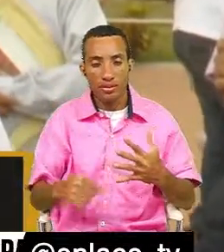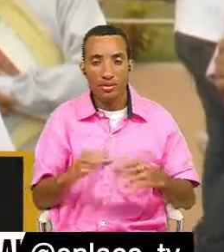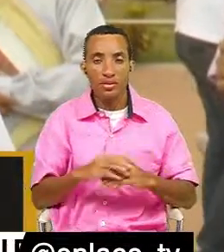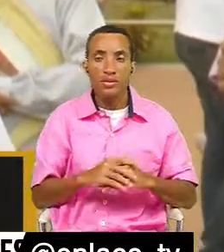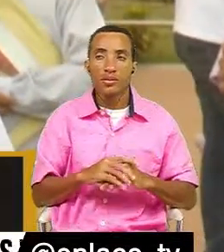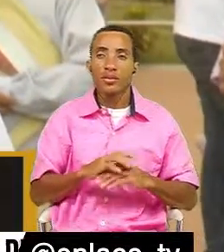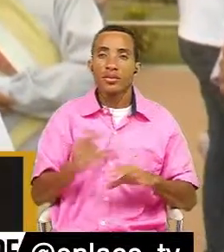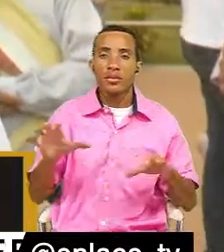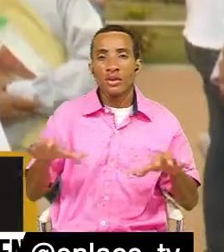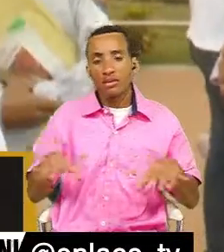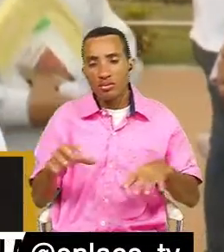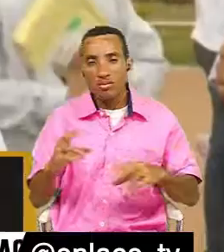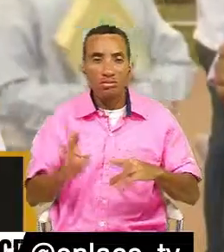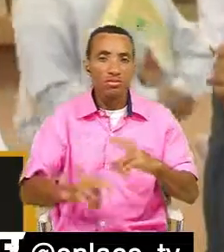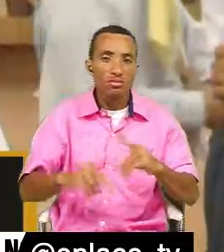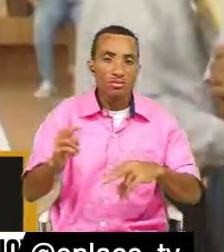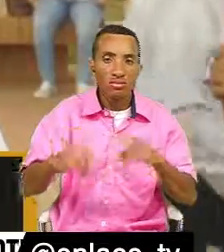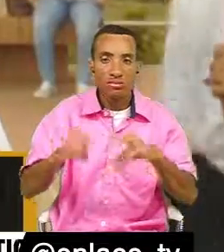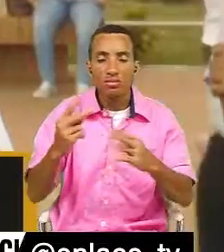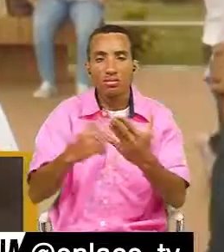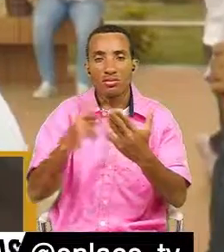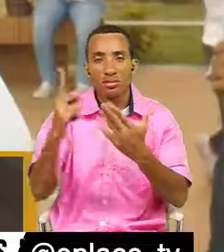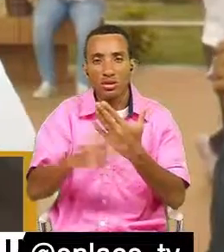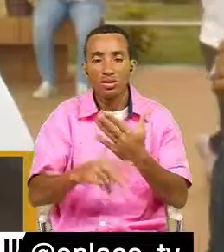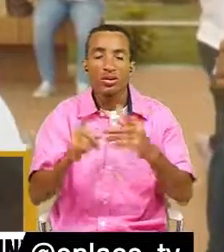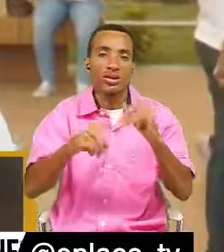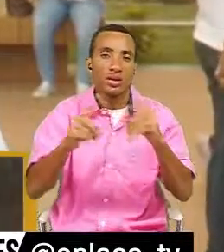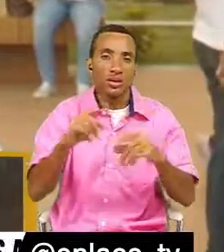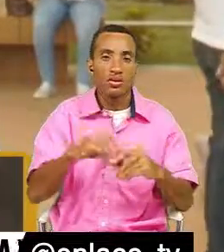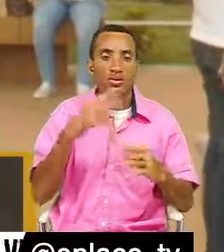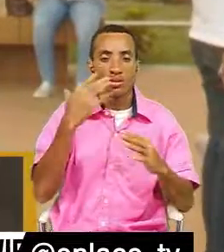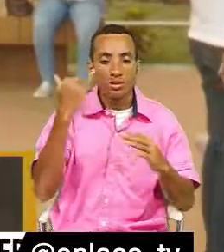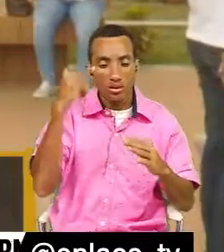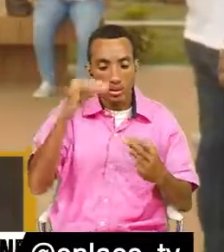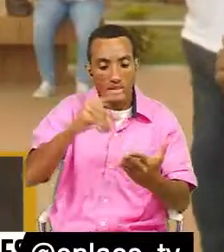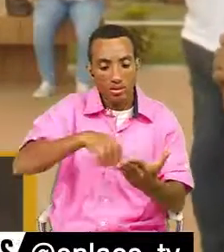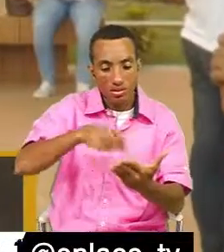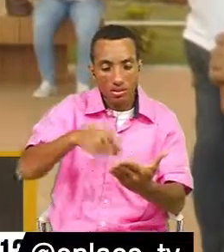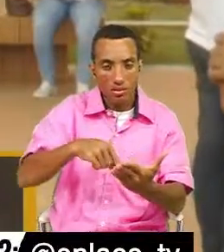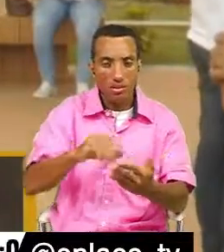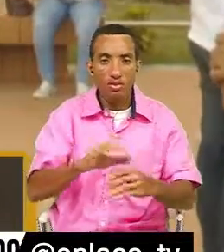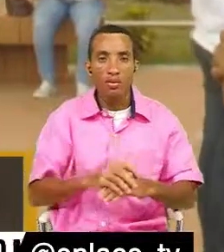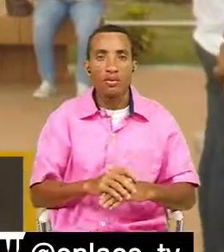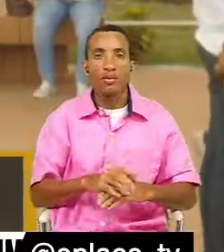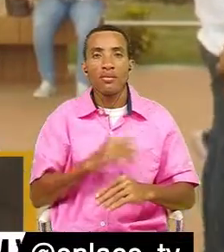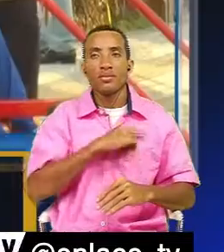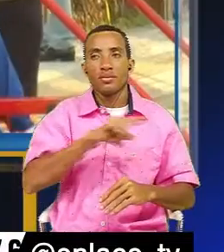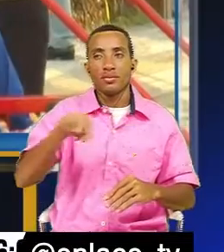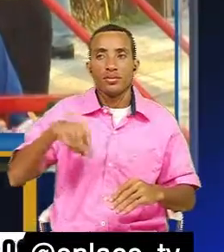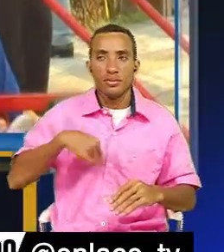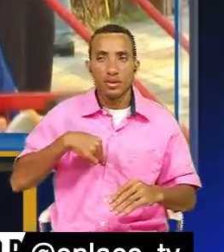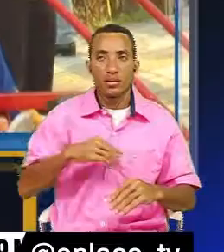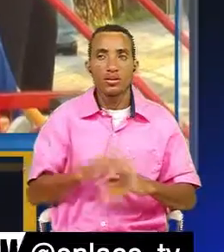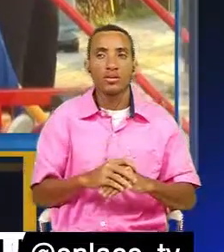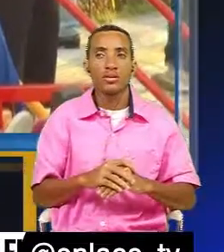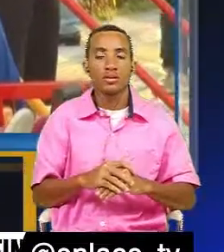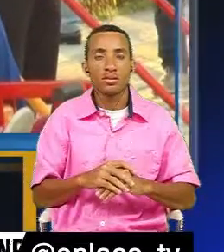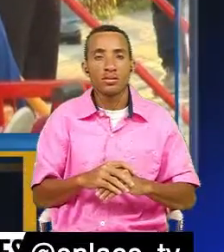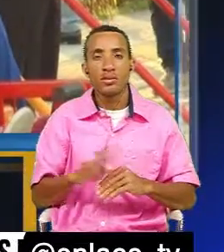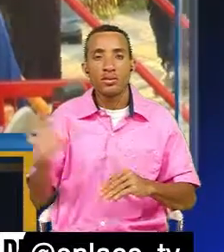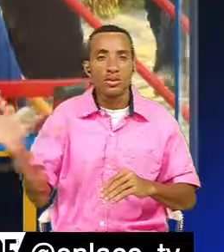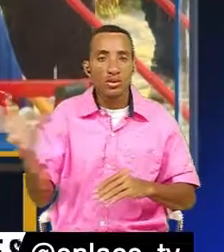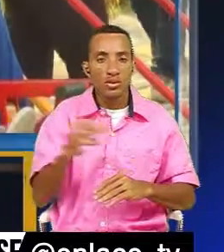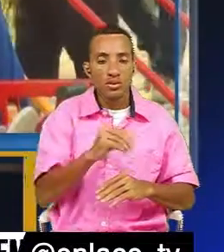en ejecución, algunas que quedaron contratos firmados, pero que nosotros le hemos hecho todo